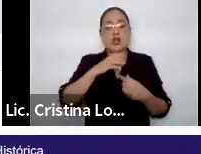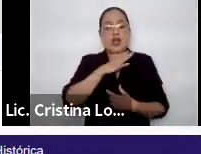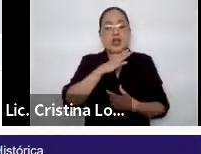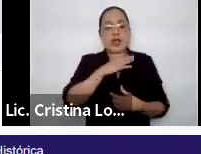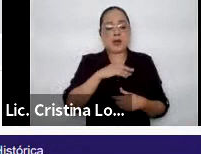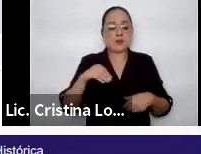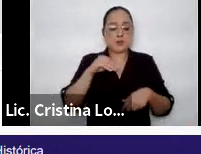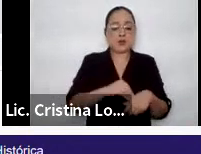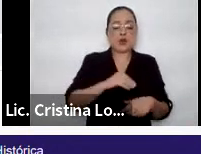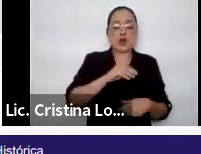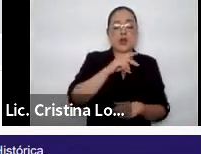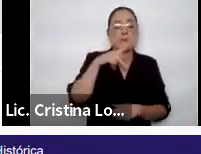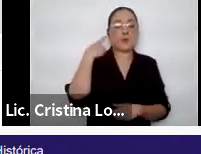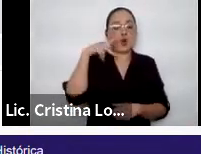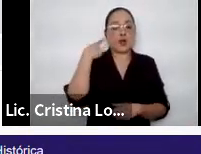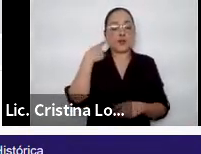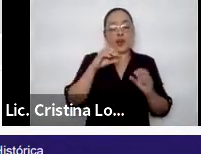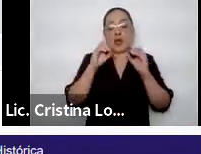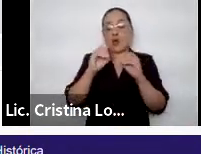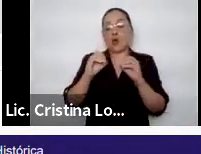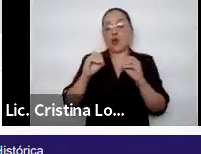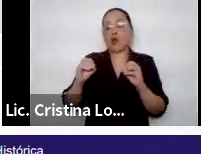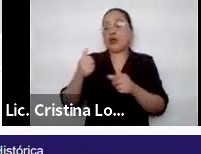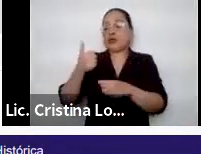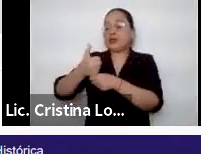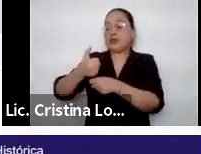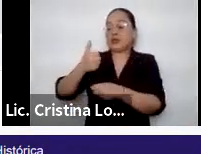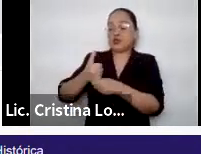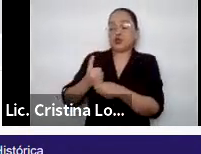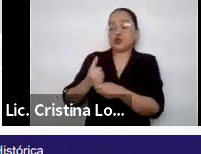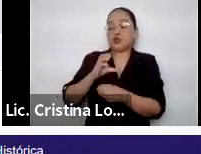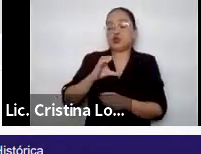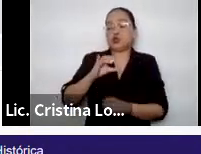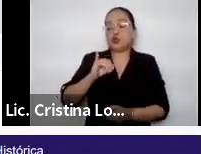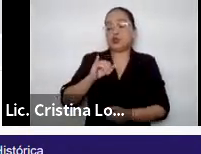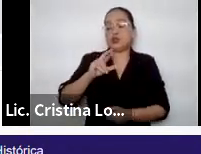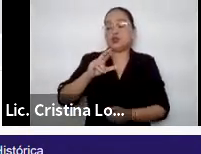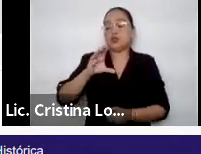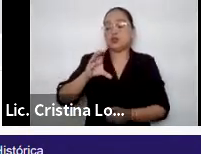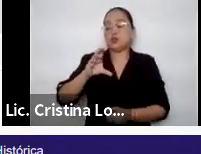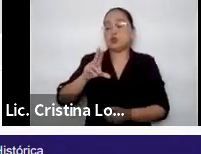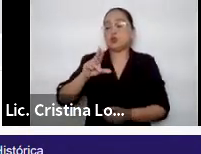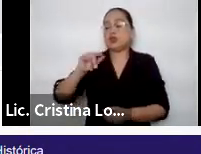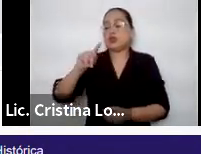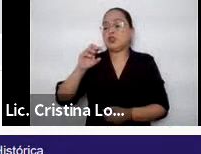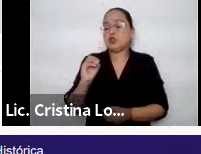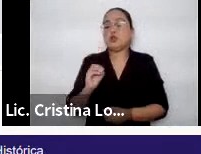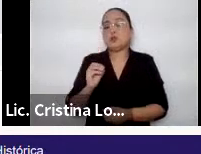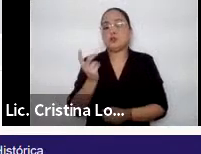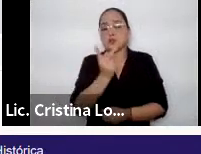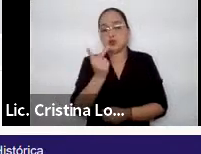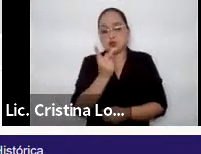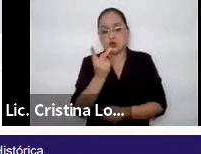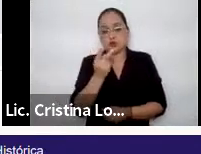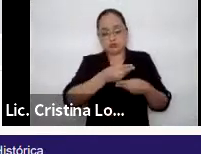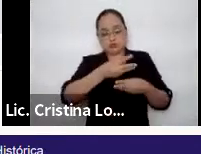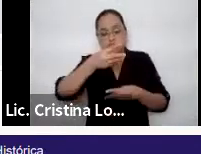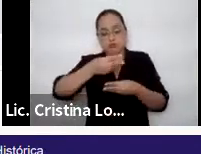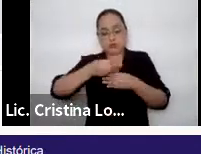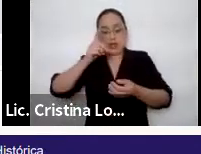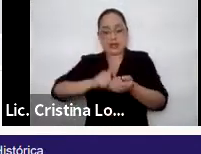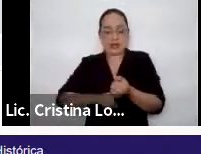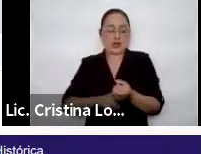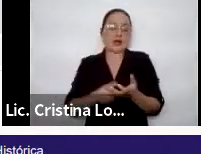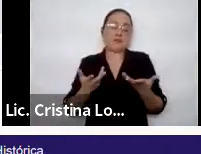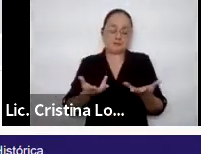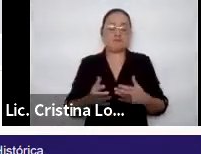Puebla o porque se refiera al sexto circuito, ¿correcto? Del estado